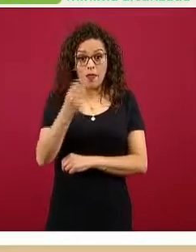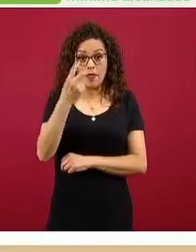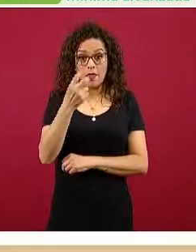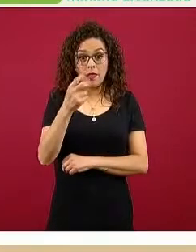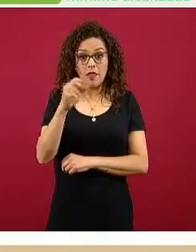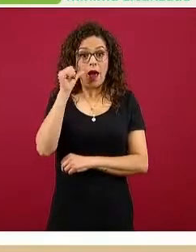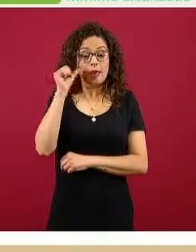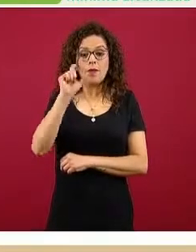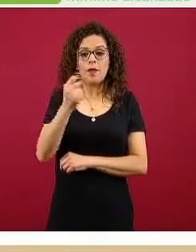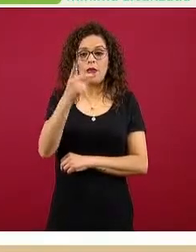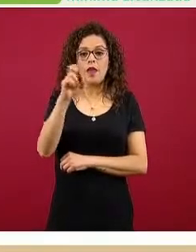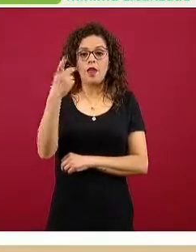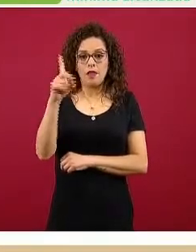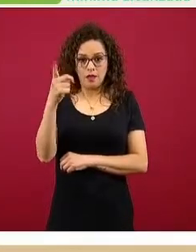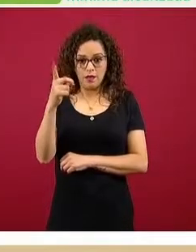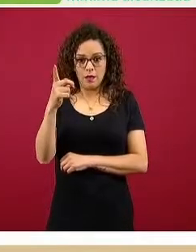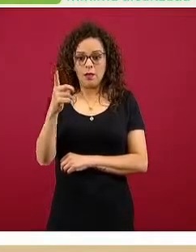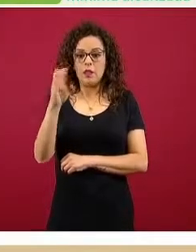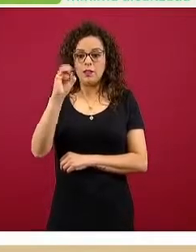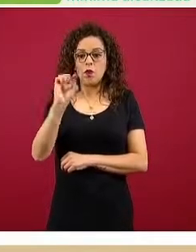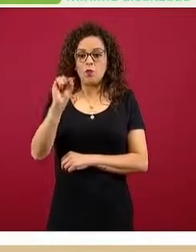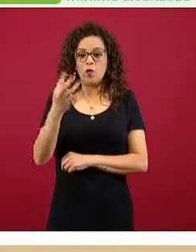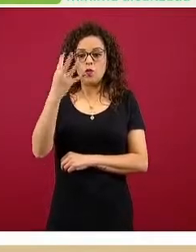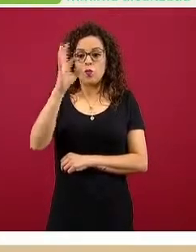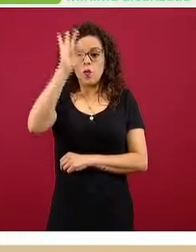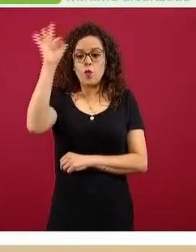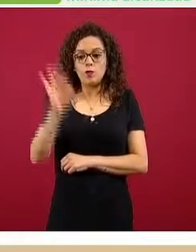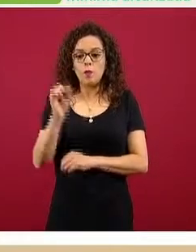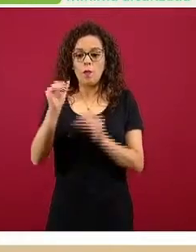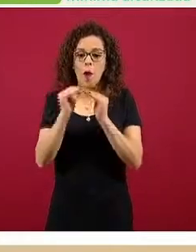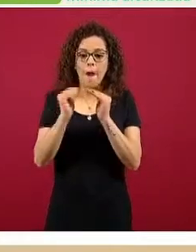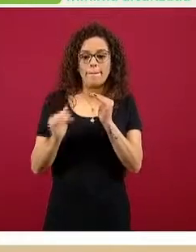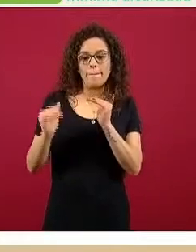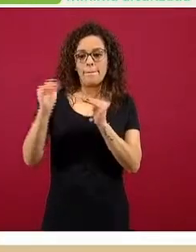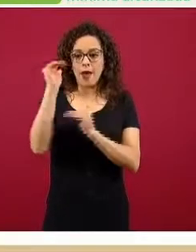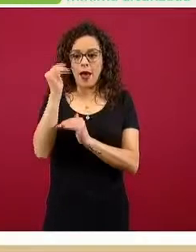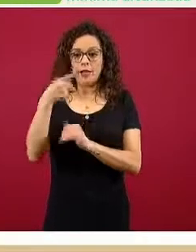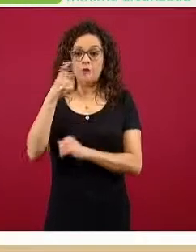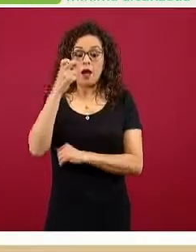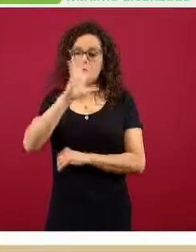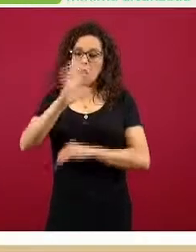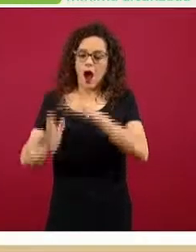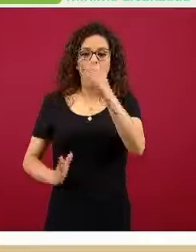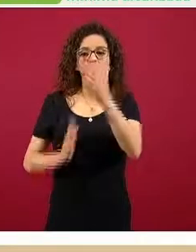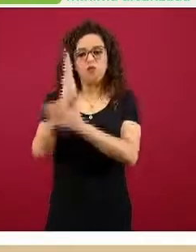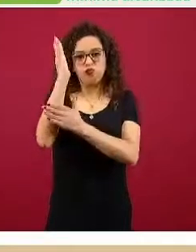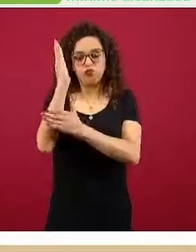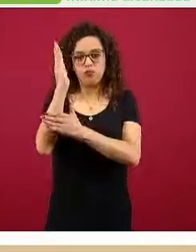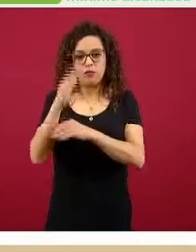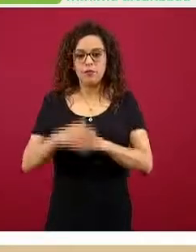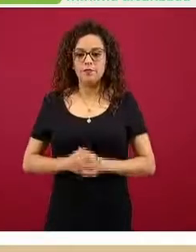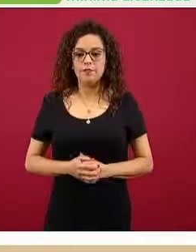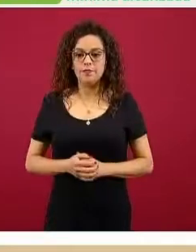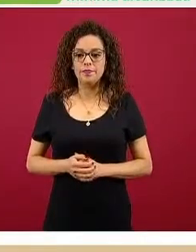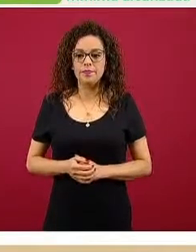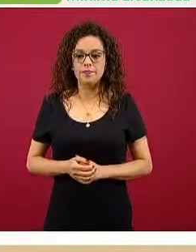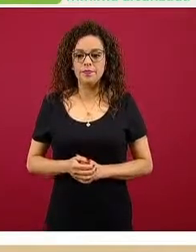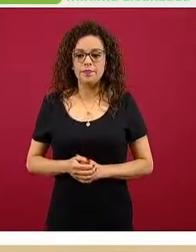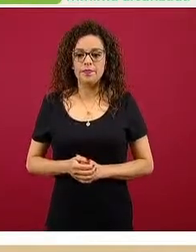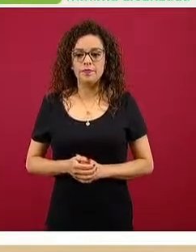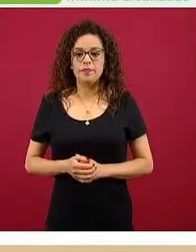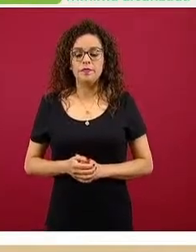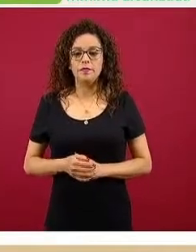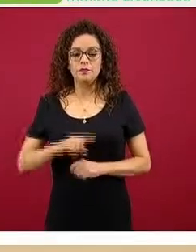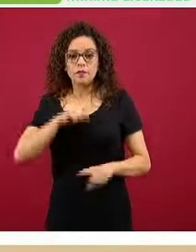un 0.4% más, ¿no? Pero bueno, ya rebasamos ese punto, ¿no? Y para el caso de